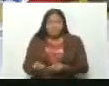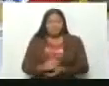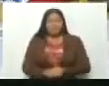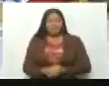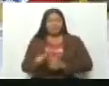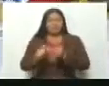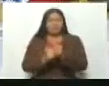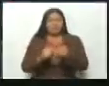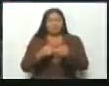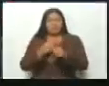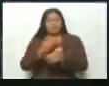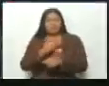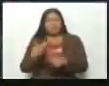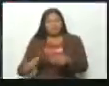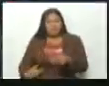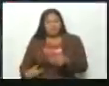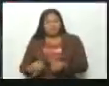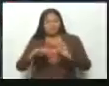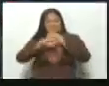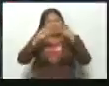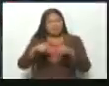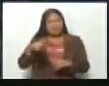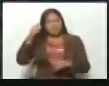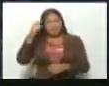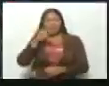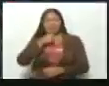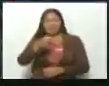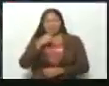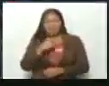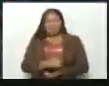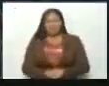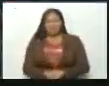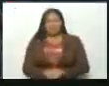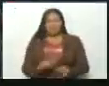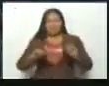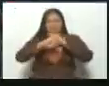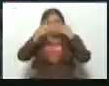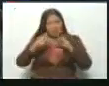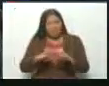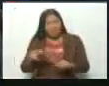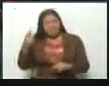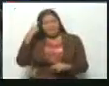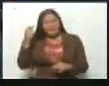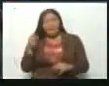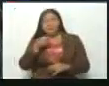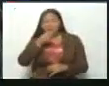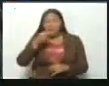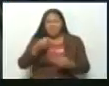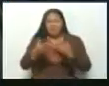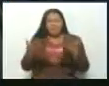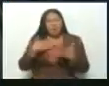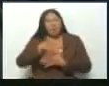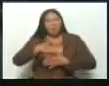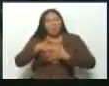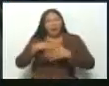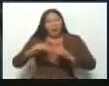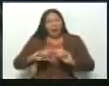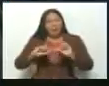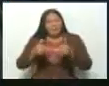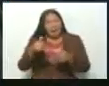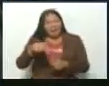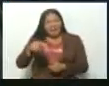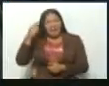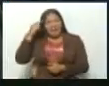Gestión Comunicacional, Ifemar Jiménez. ¡Feliz Día del Periodista! Día del Periodista. Además, para mí es un placer arrancar este